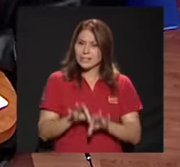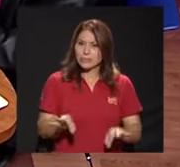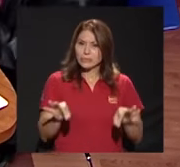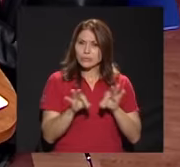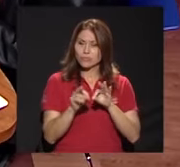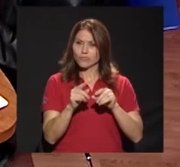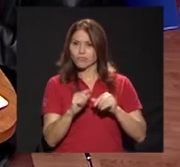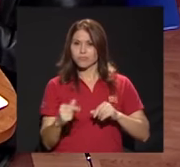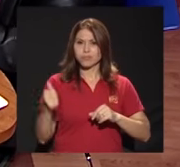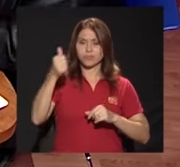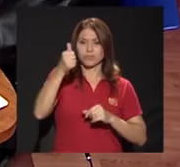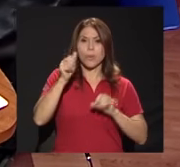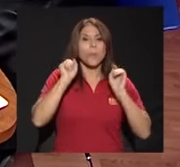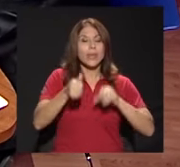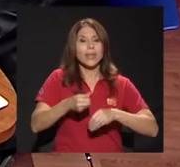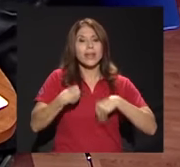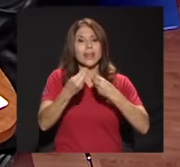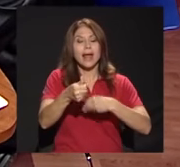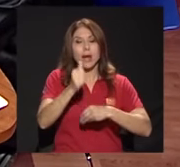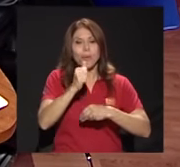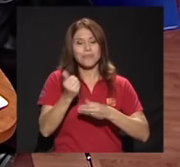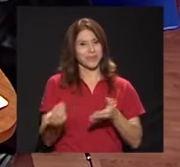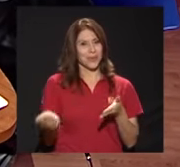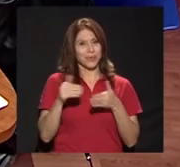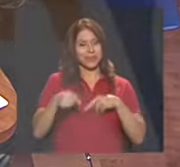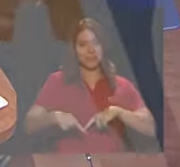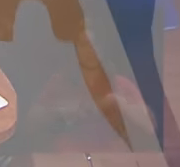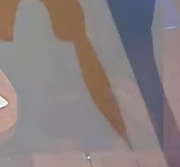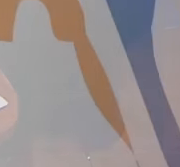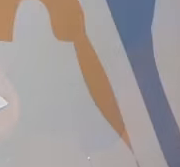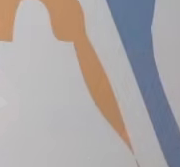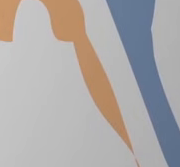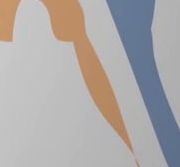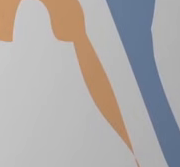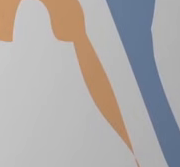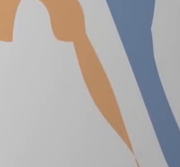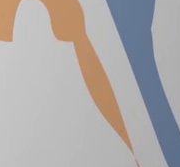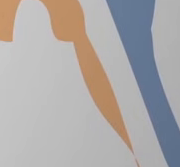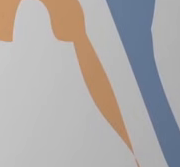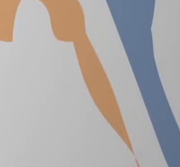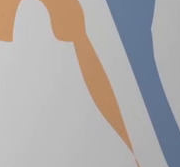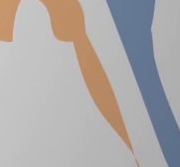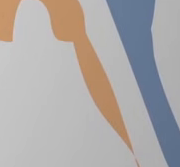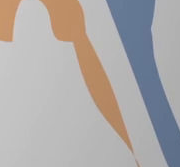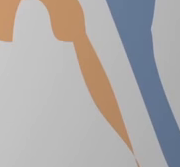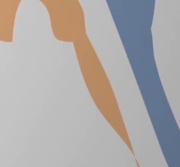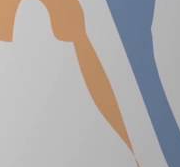poblacional. Perfecto. Vamos de nuevo a un corte y regresamos en un instante.